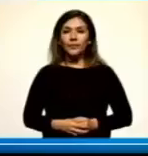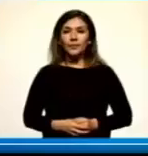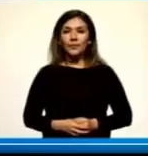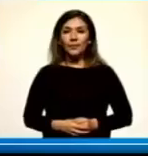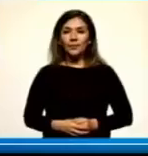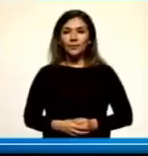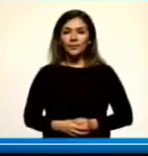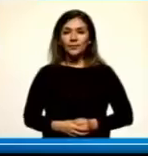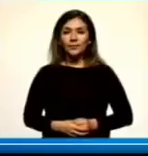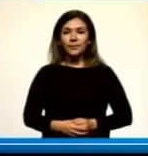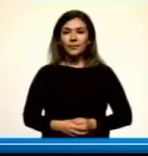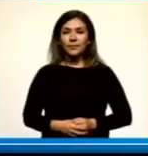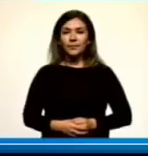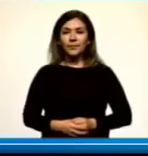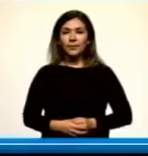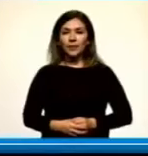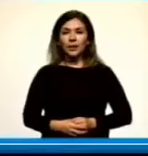3,